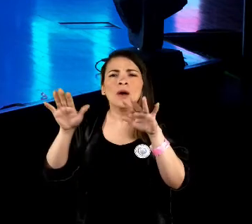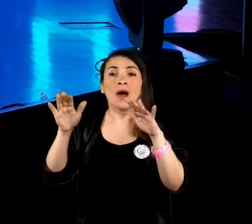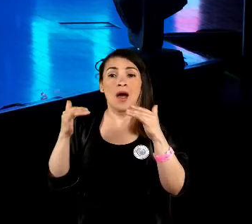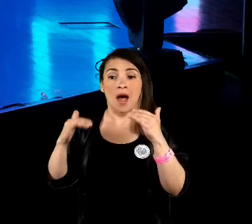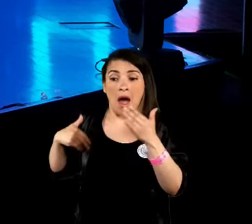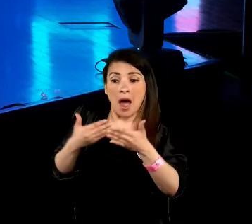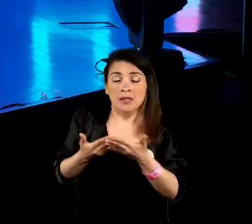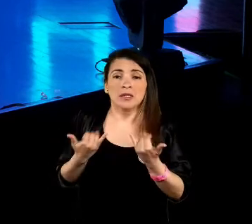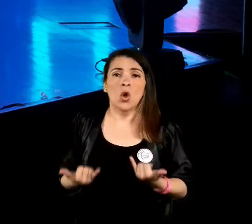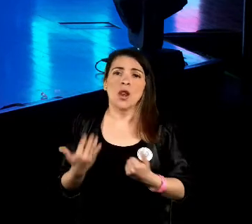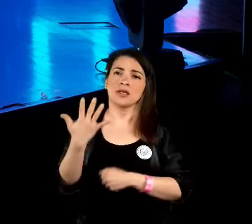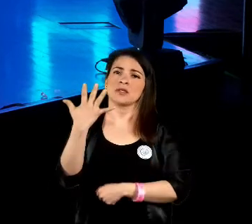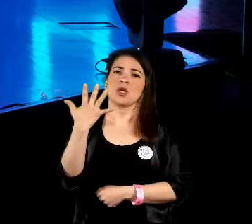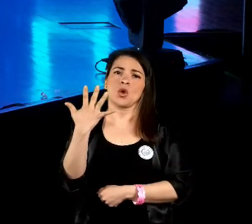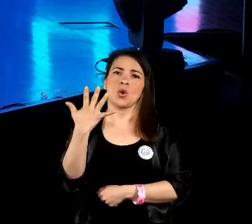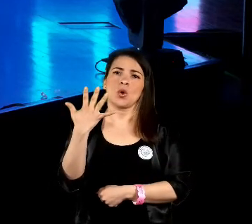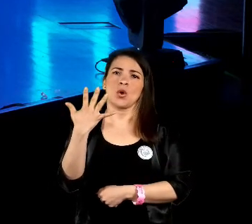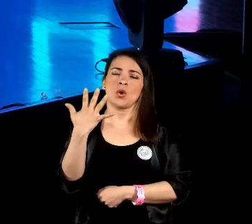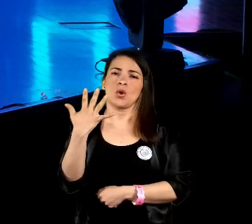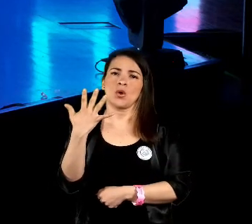ahora cinco plataformas